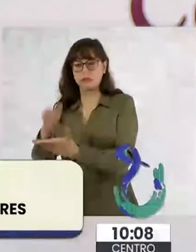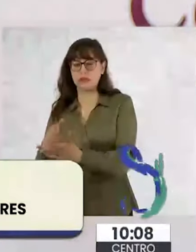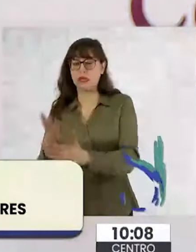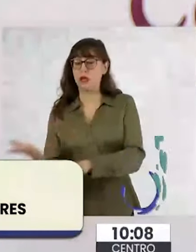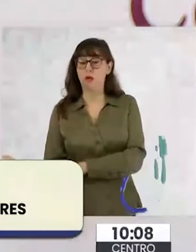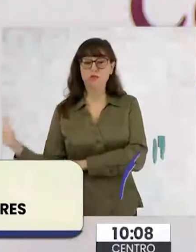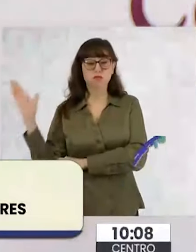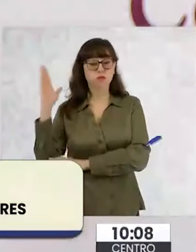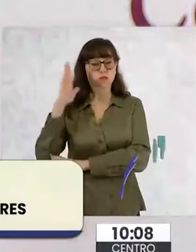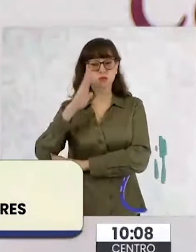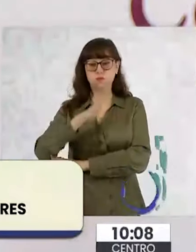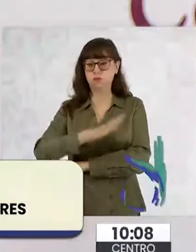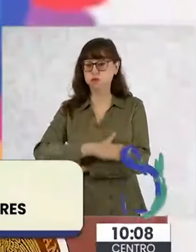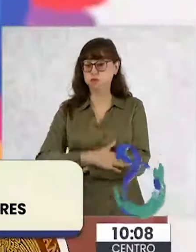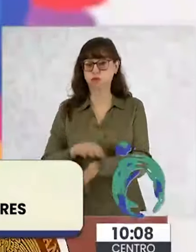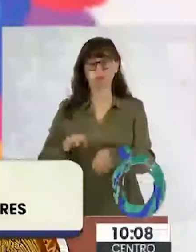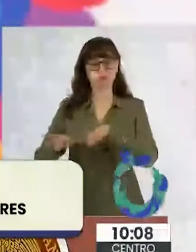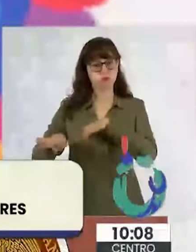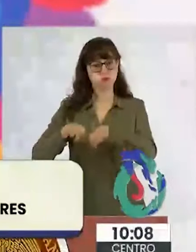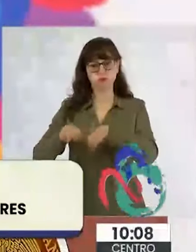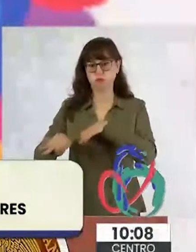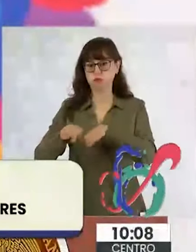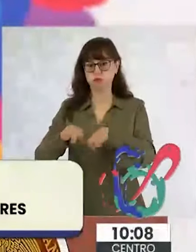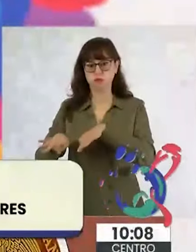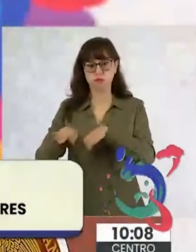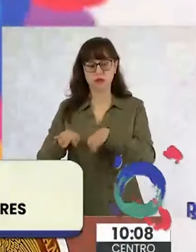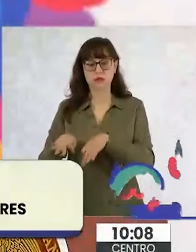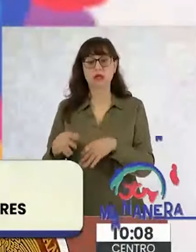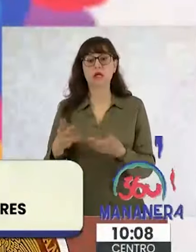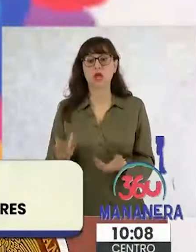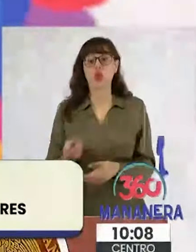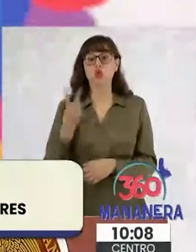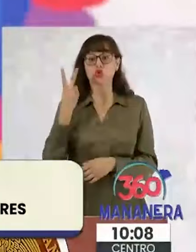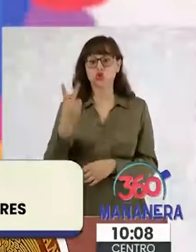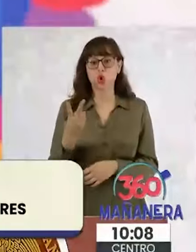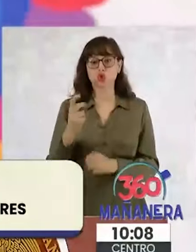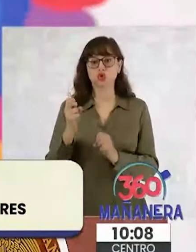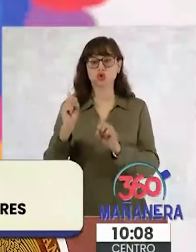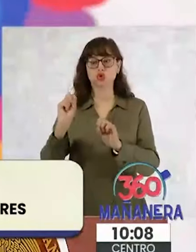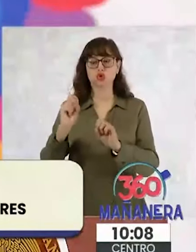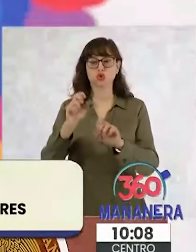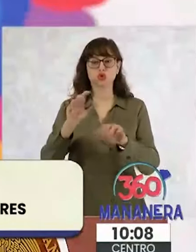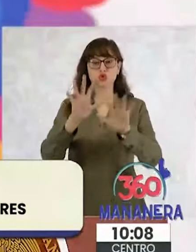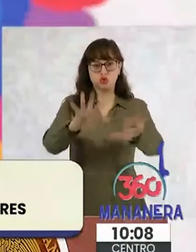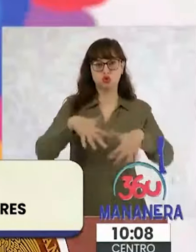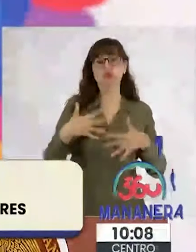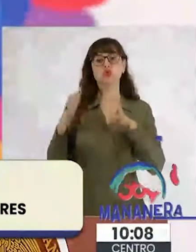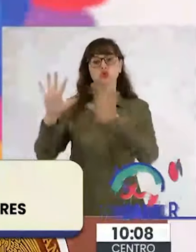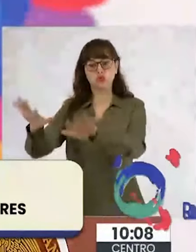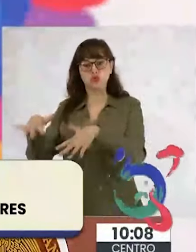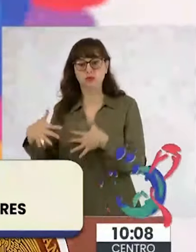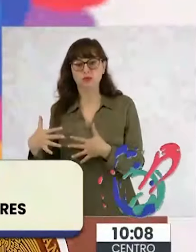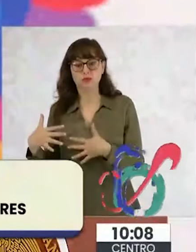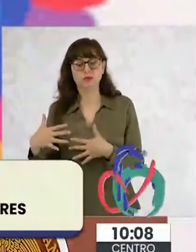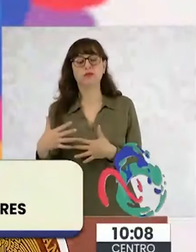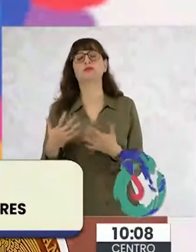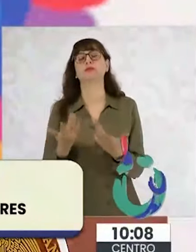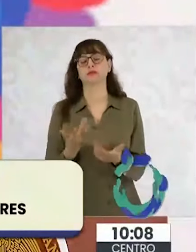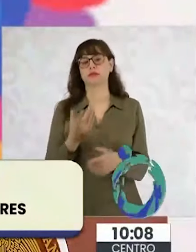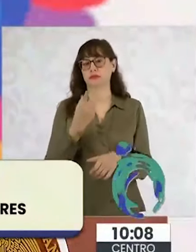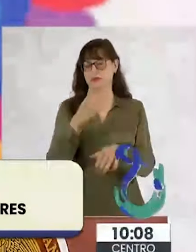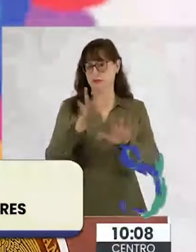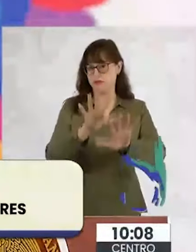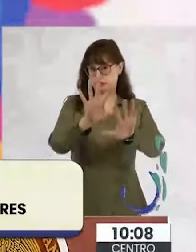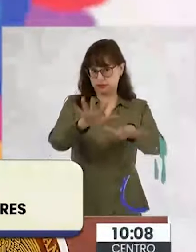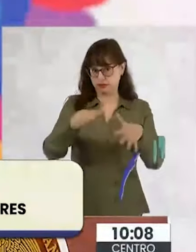que tiene va a participar en dos sesiones plenarias del primer día la de apertura que